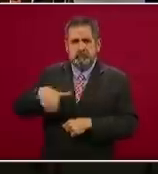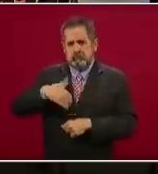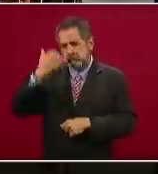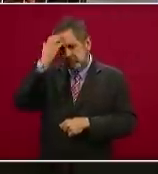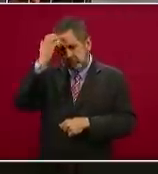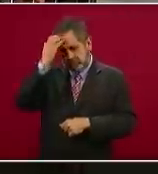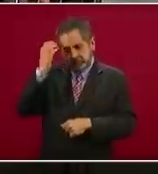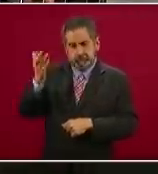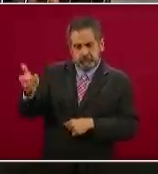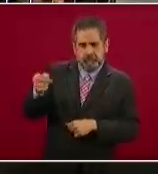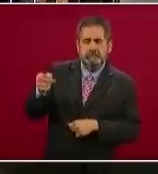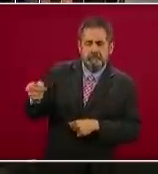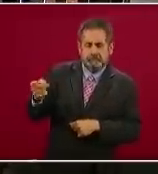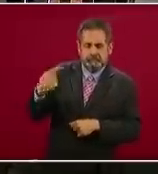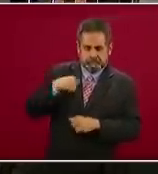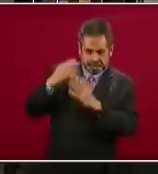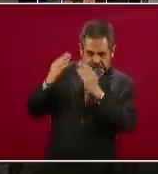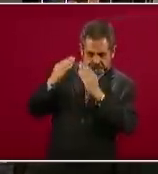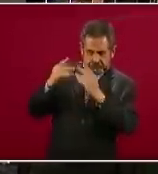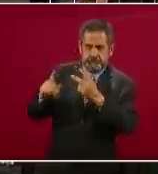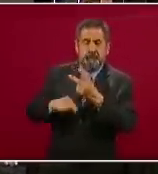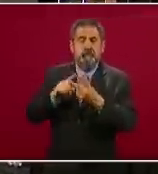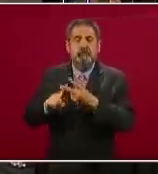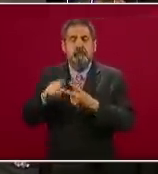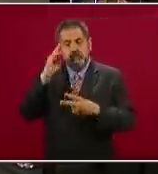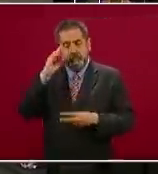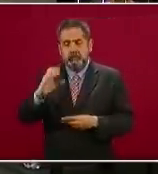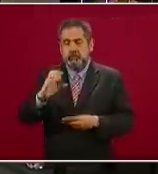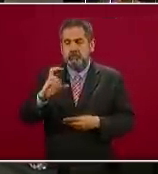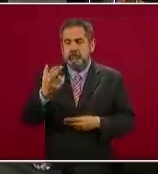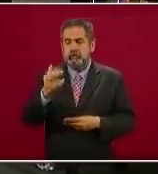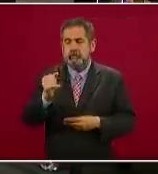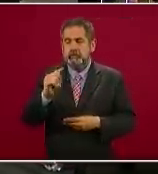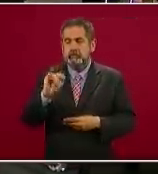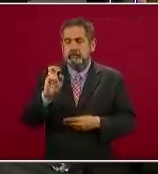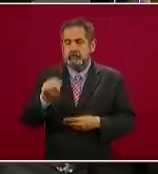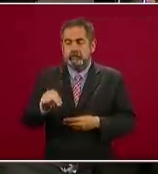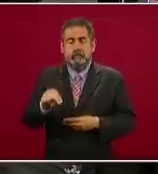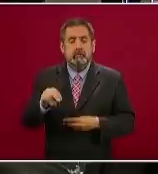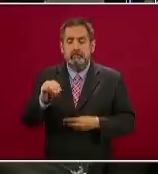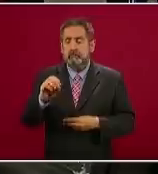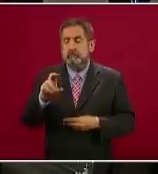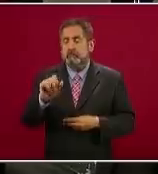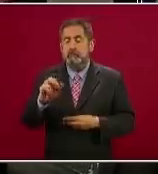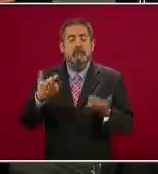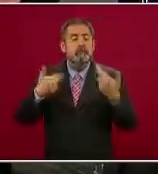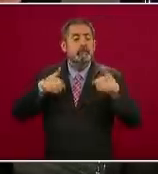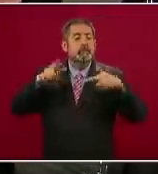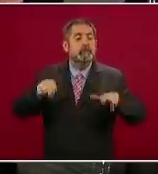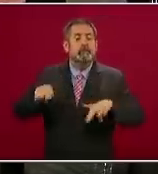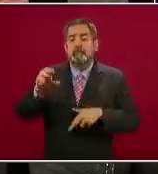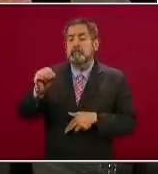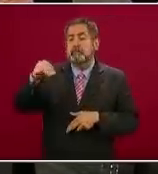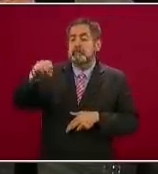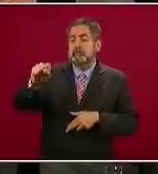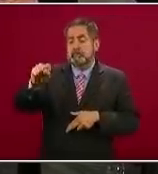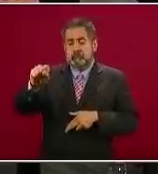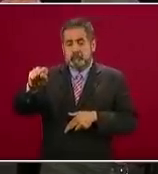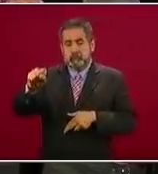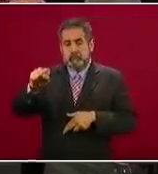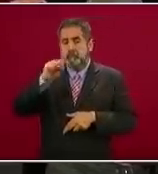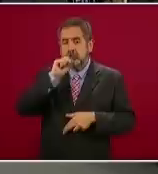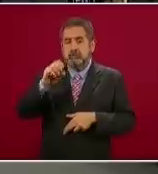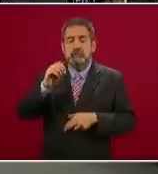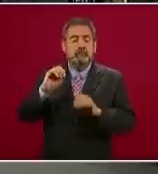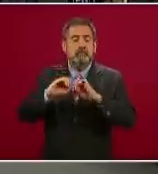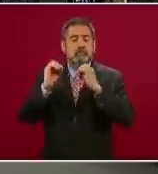conoce. Está el señor Cristian Morales Furiman, quien es representante de la Organización Mundial de la Salud y Organización